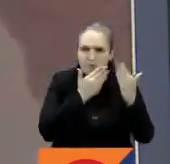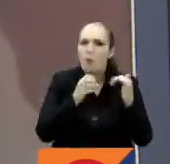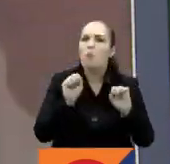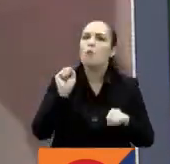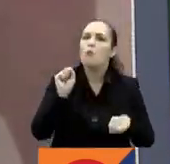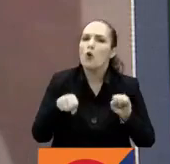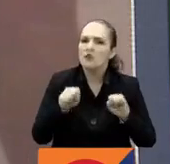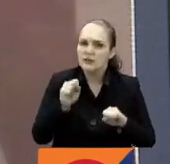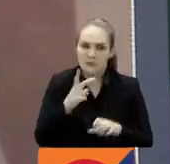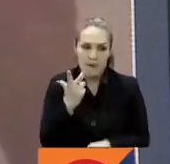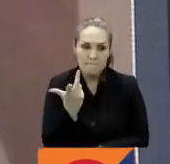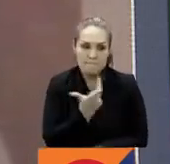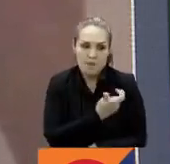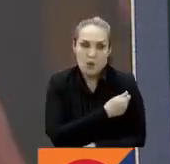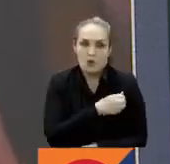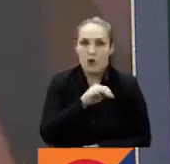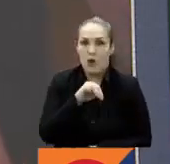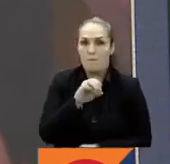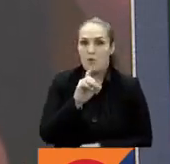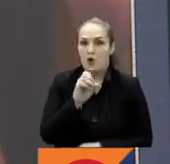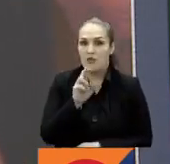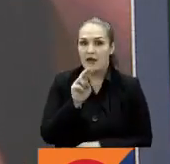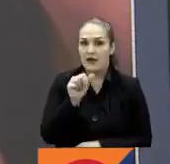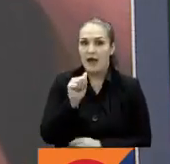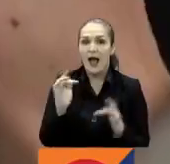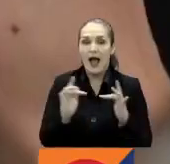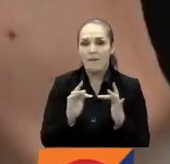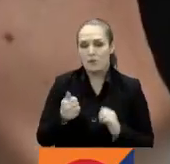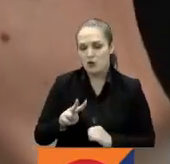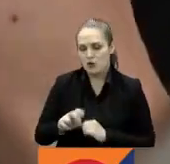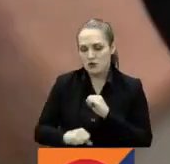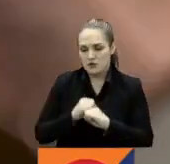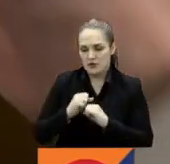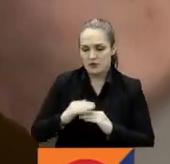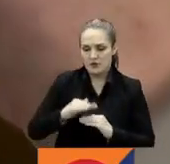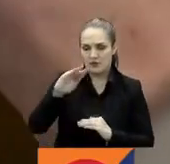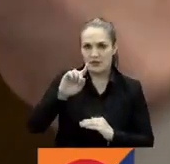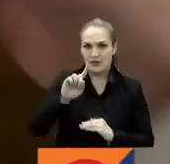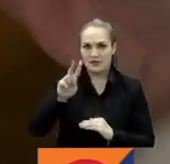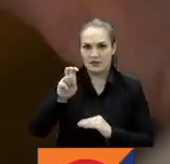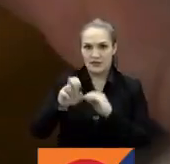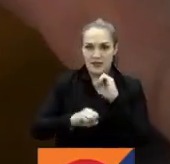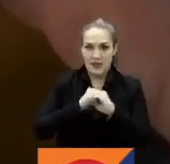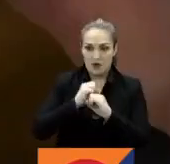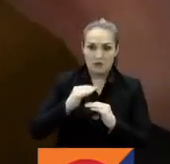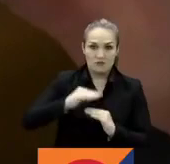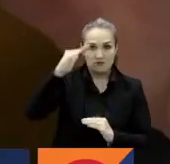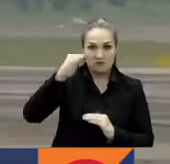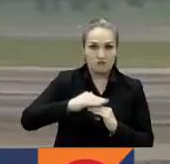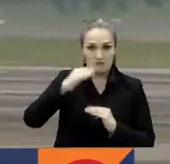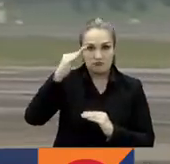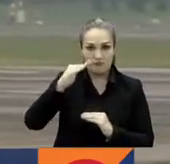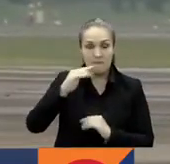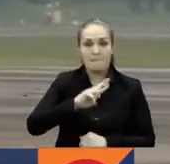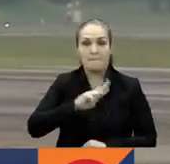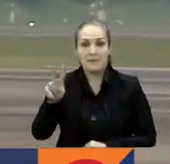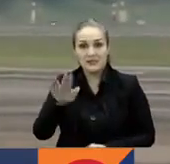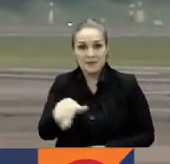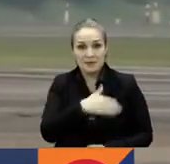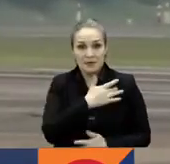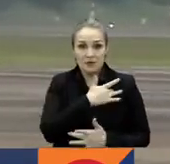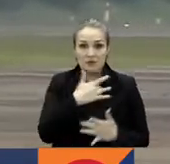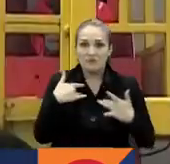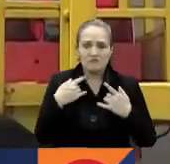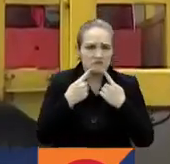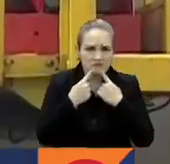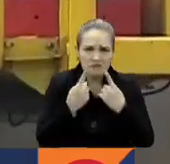aplicación de la vacuna de Moderna a jóvenes entre los 12 y 17 años. El viceministro de Salud, Luis Alexander Moscoso, aseguró que la entidad